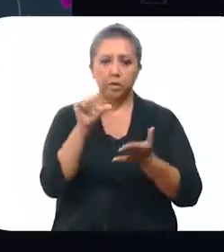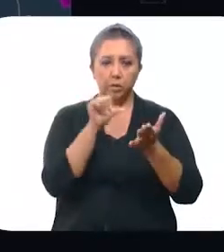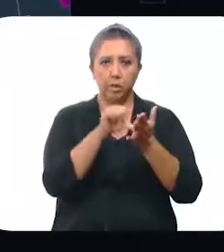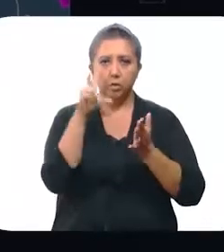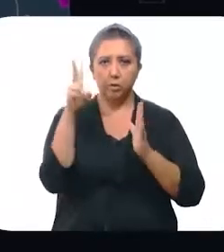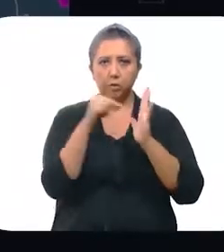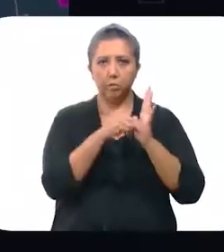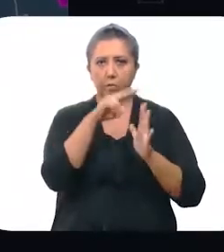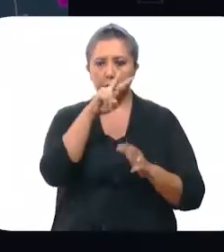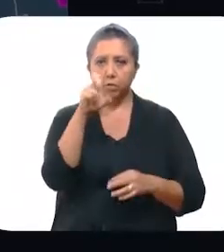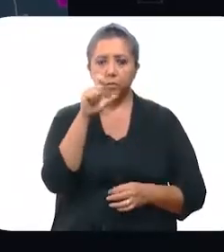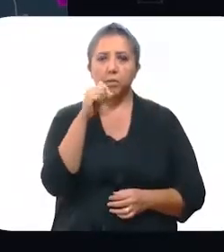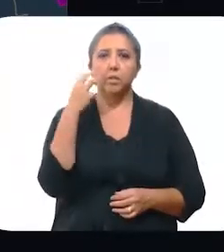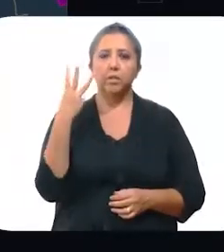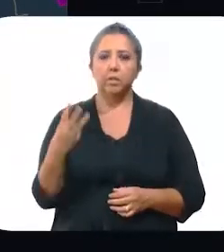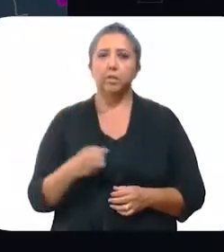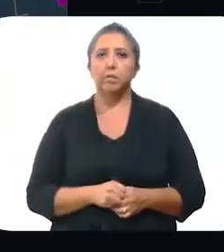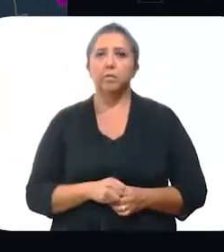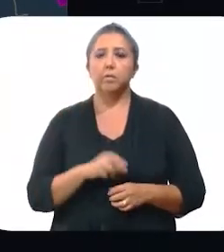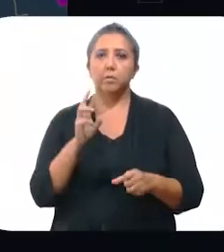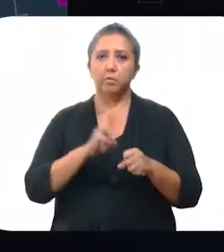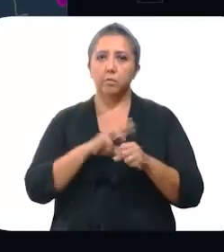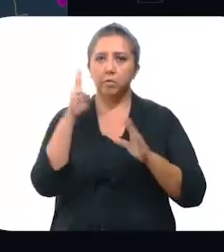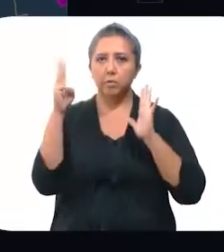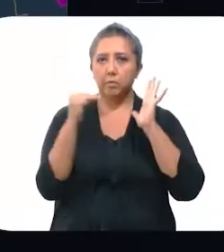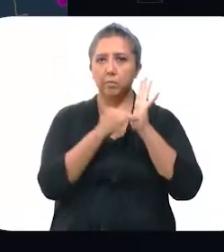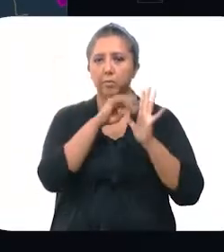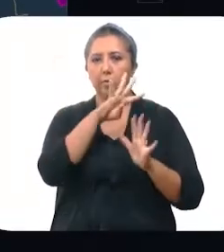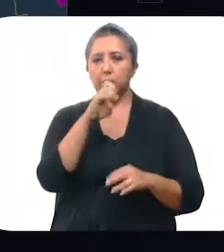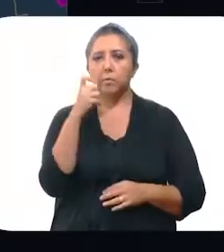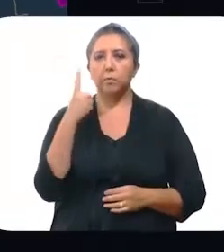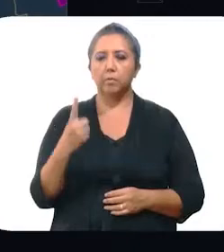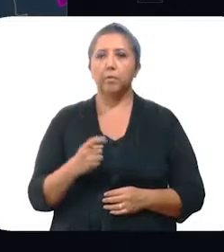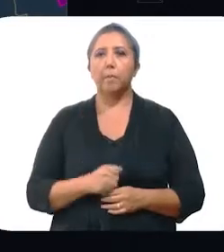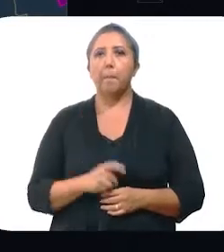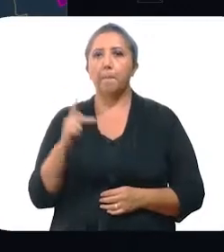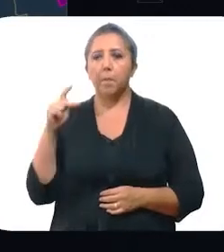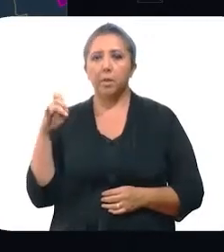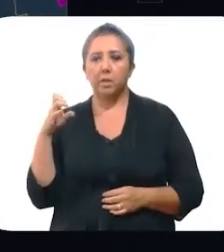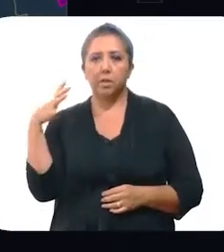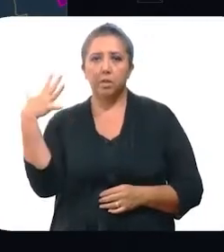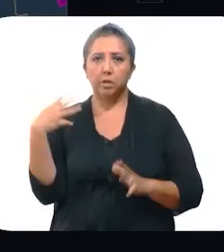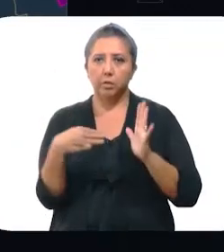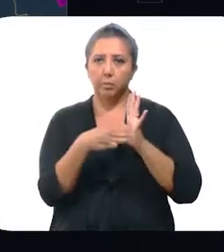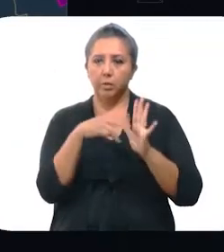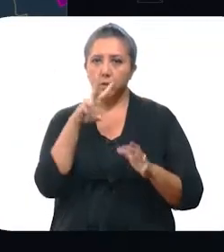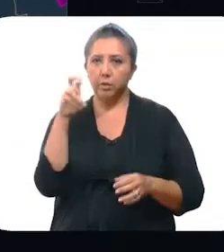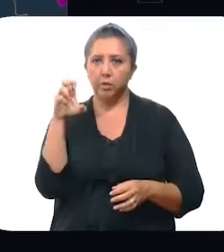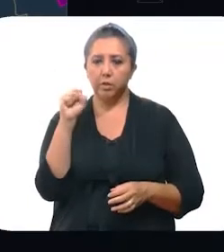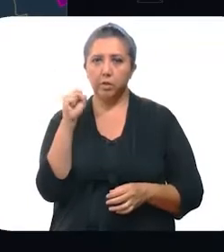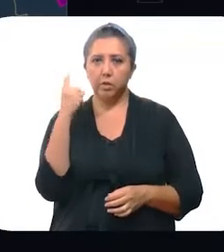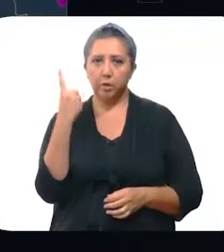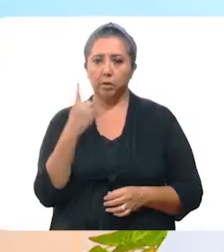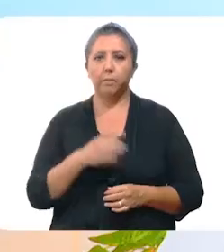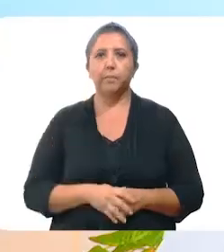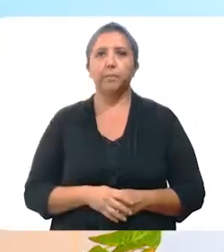centro 2.223, en la zona sur 3.401 y en la zona poniente 5.261.